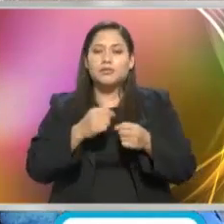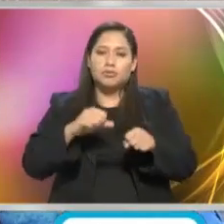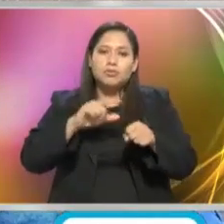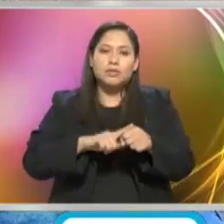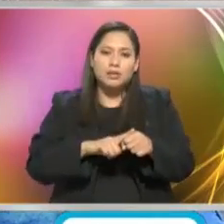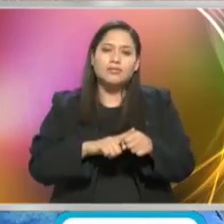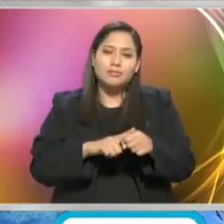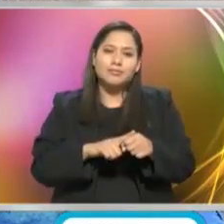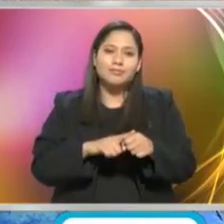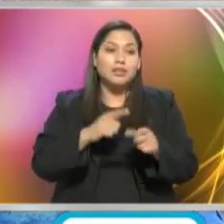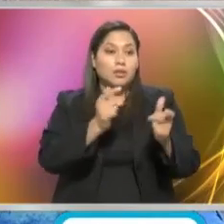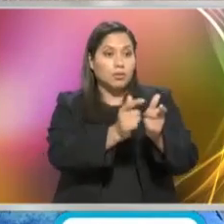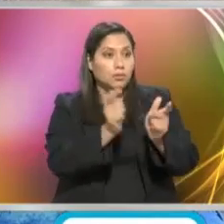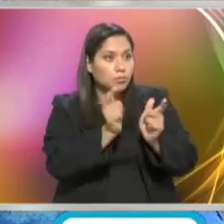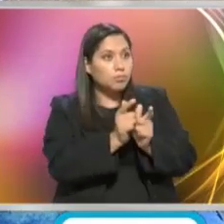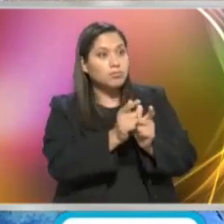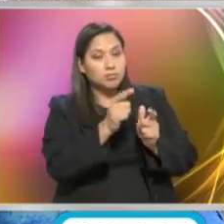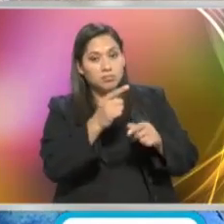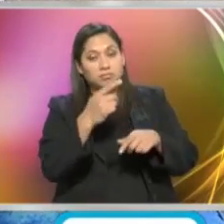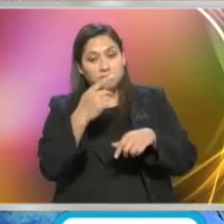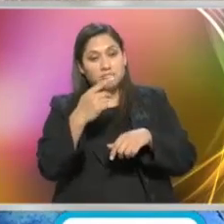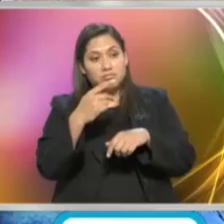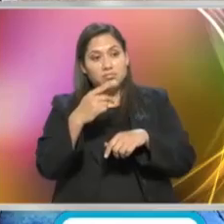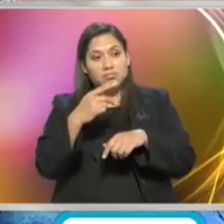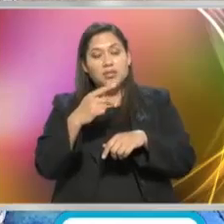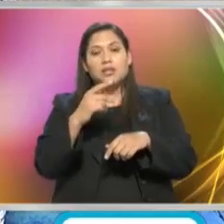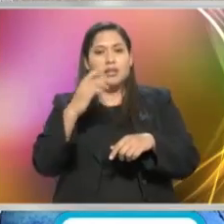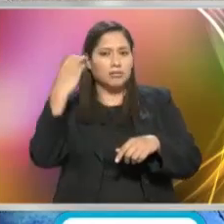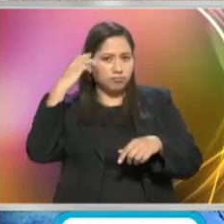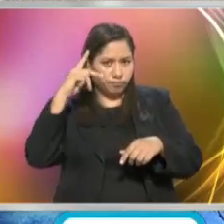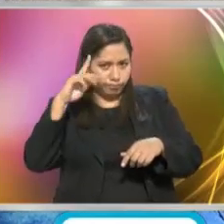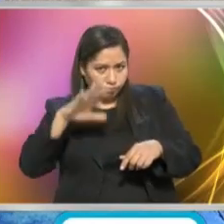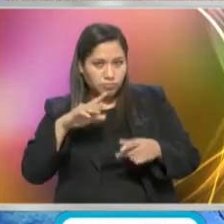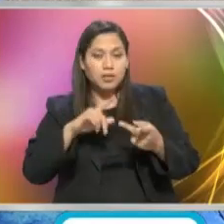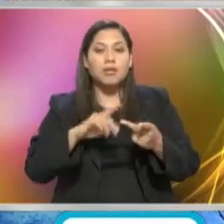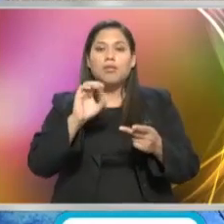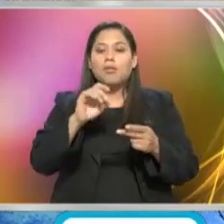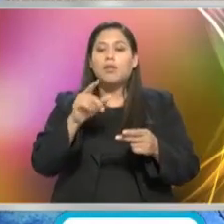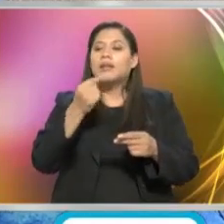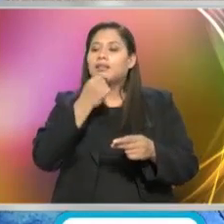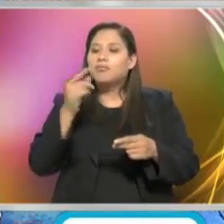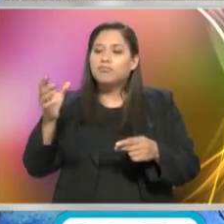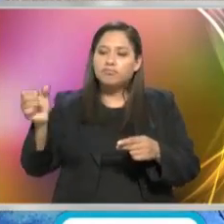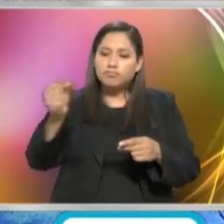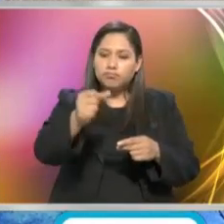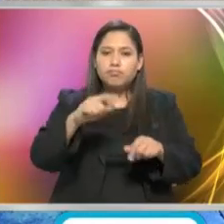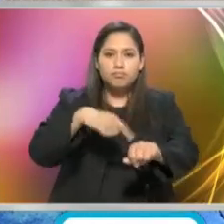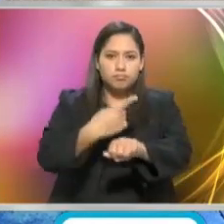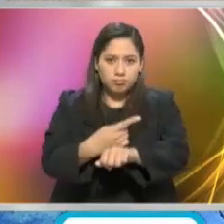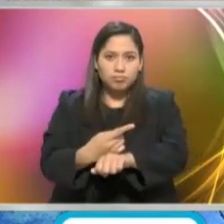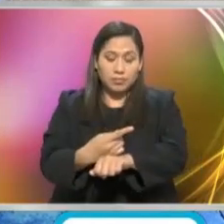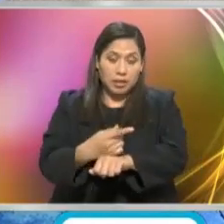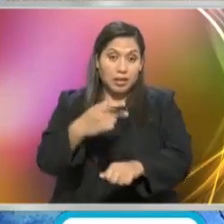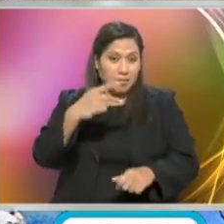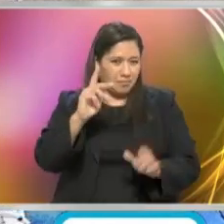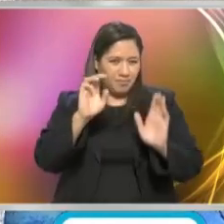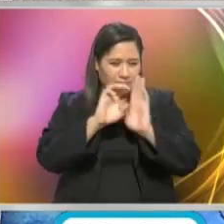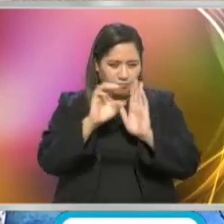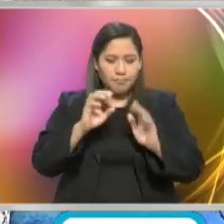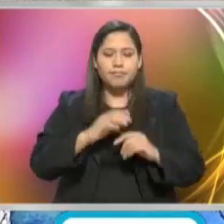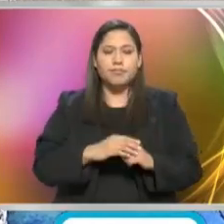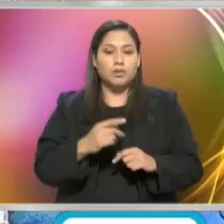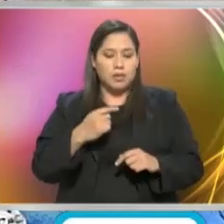vamos a hablar, hay algunos grupos que están en riesgo, como si hablamos de prostitución o si hablamos de explotación sexual. Pero si hablamos, por ejemplo, de